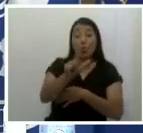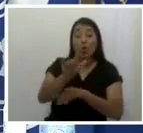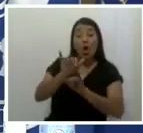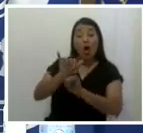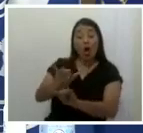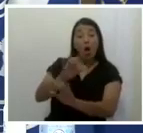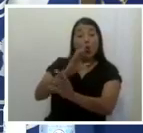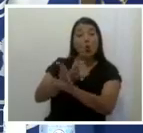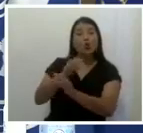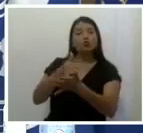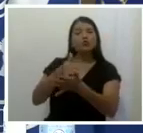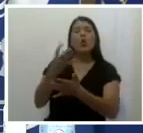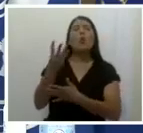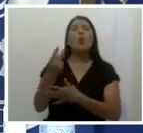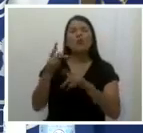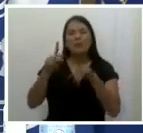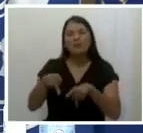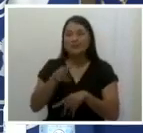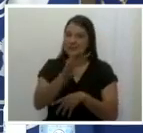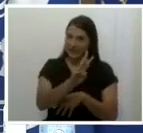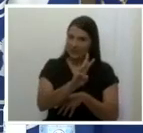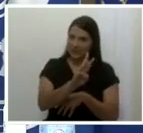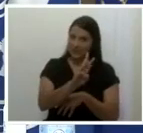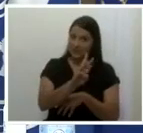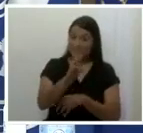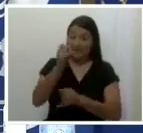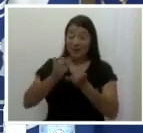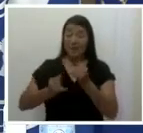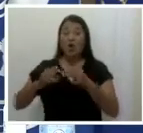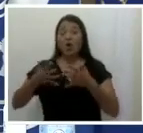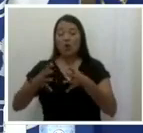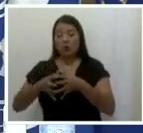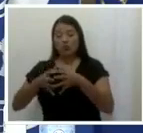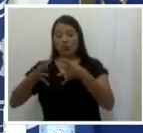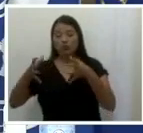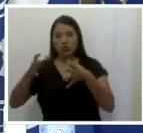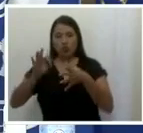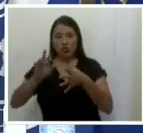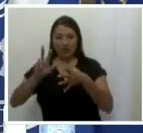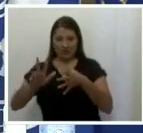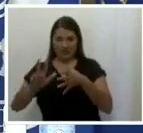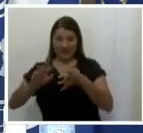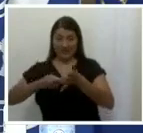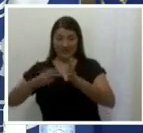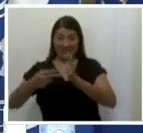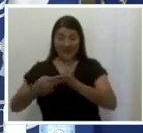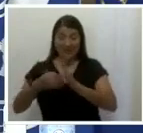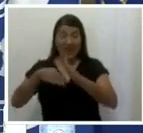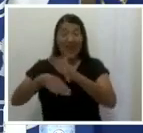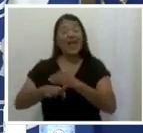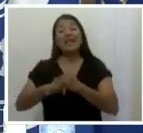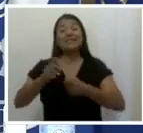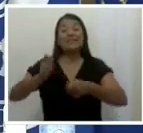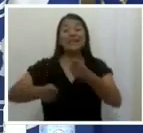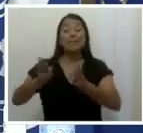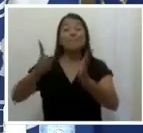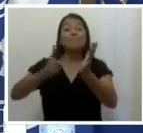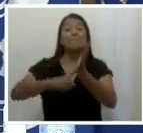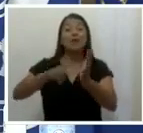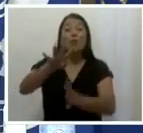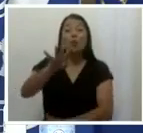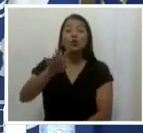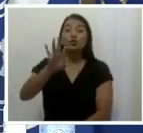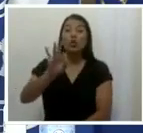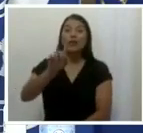cuidados intensivos, hoy estamos en 93, terminaríamos el 1 de septiembre en 1.441 pacientes en